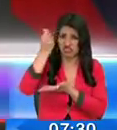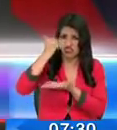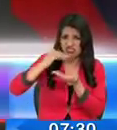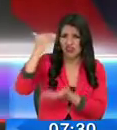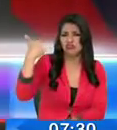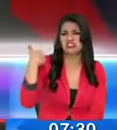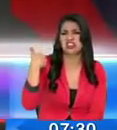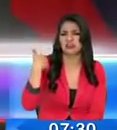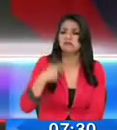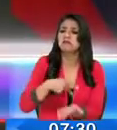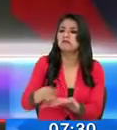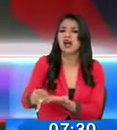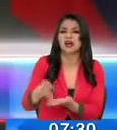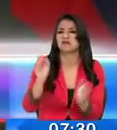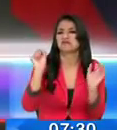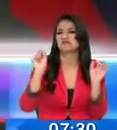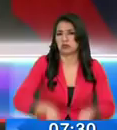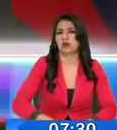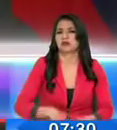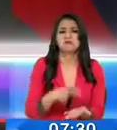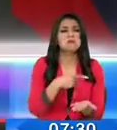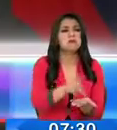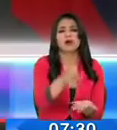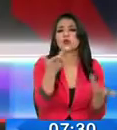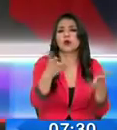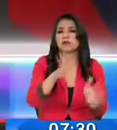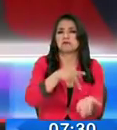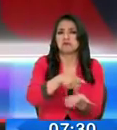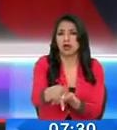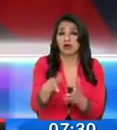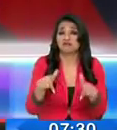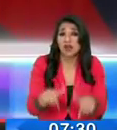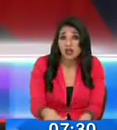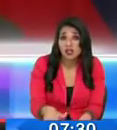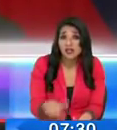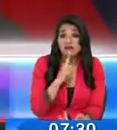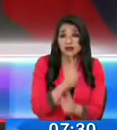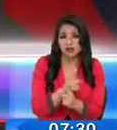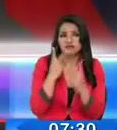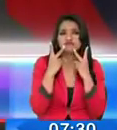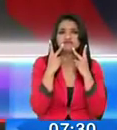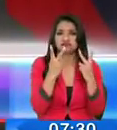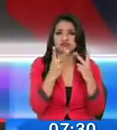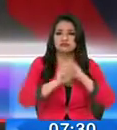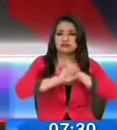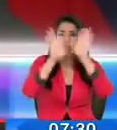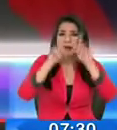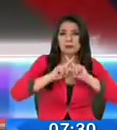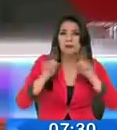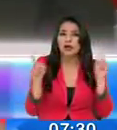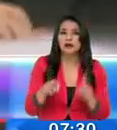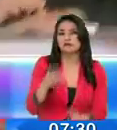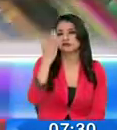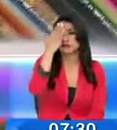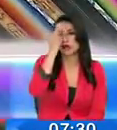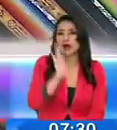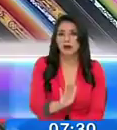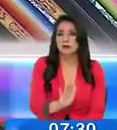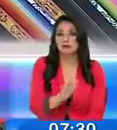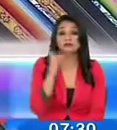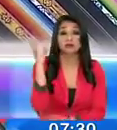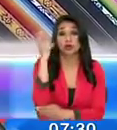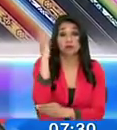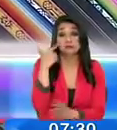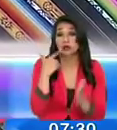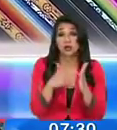pueden comprarlo todo. Y nosotros no solamente lo vemos acá, vemos que este es un comportamiento que lo han tenido en Colombia,